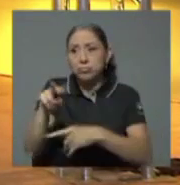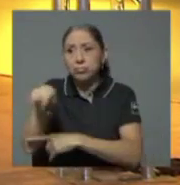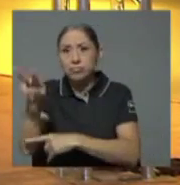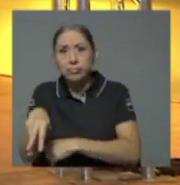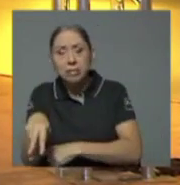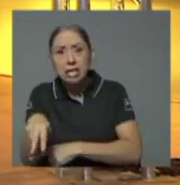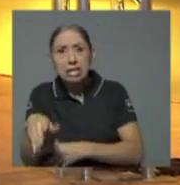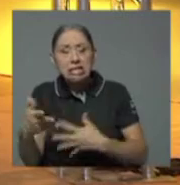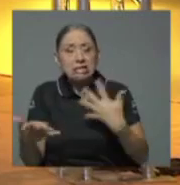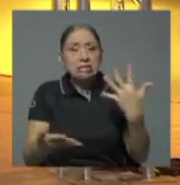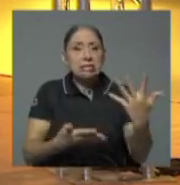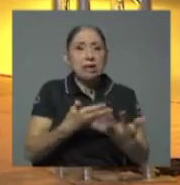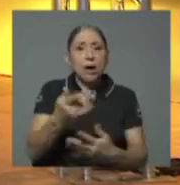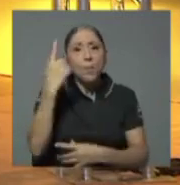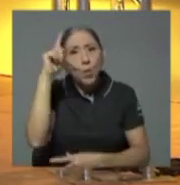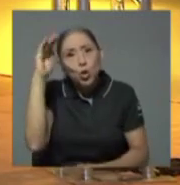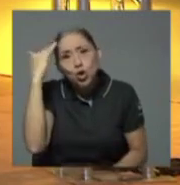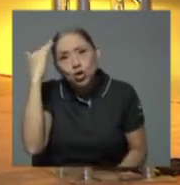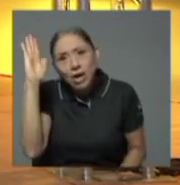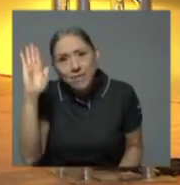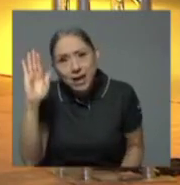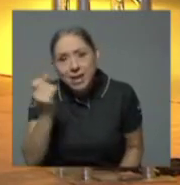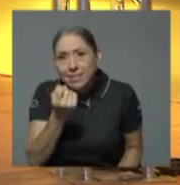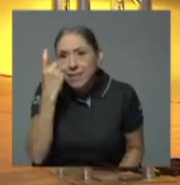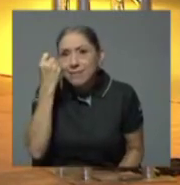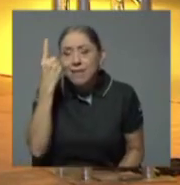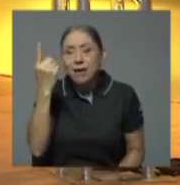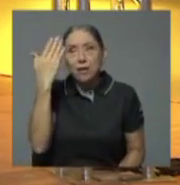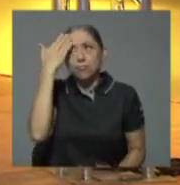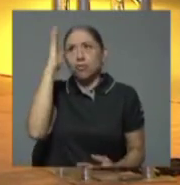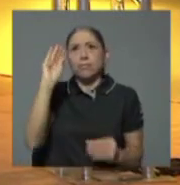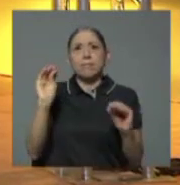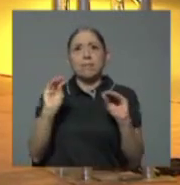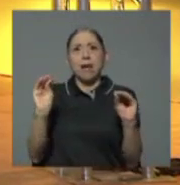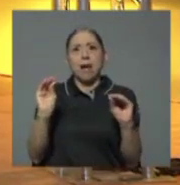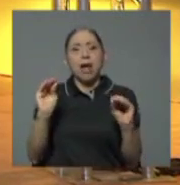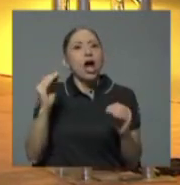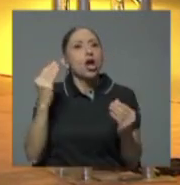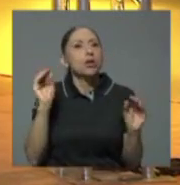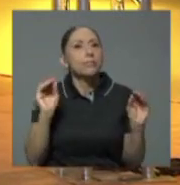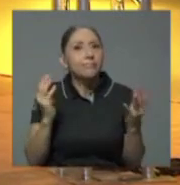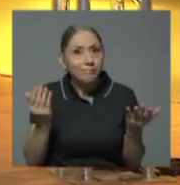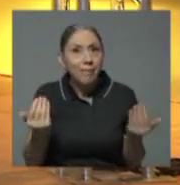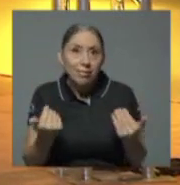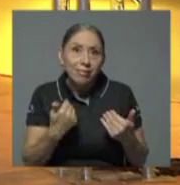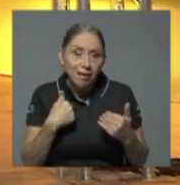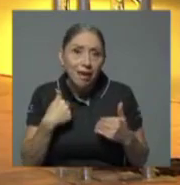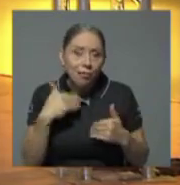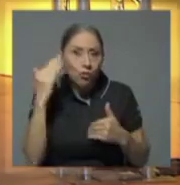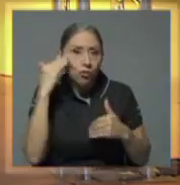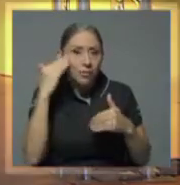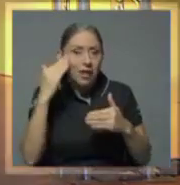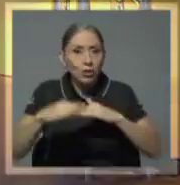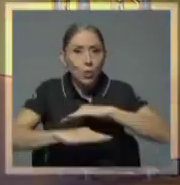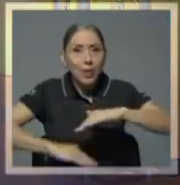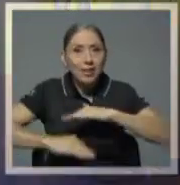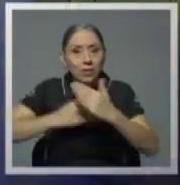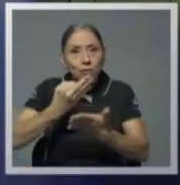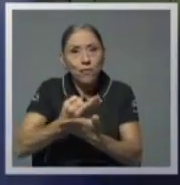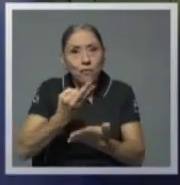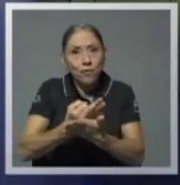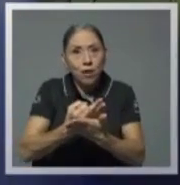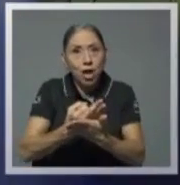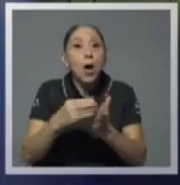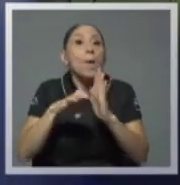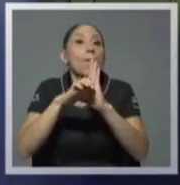educado y por tener entonces un conocimiento financiero básico que sería técnicamente un conocimiento de manejo de flujo de